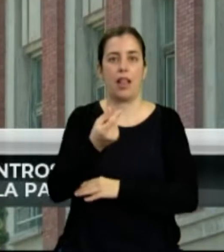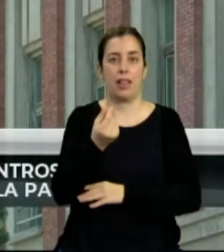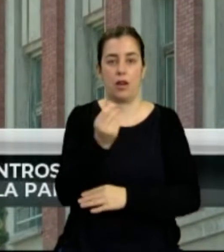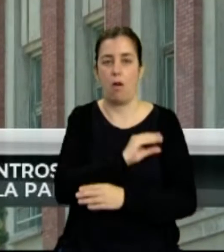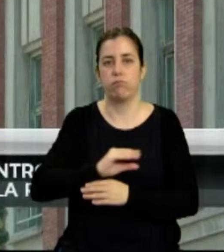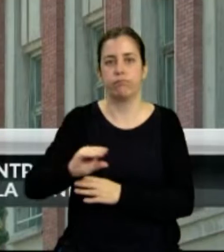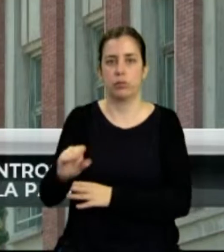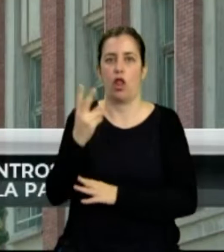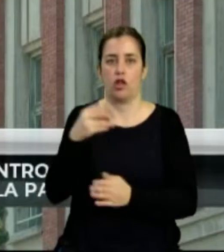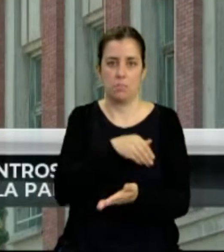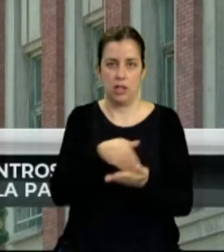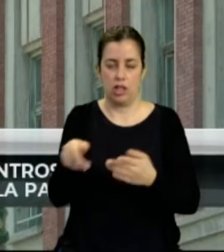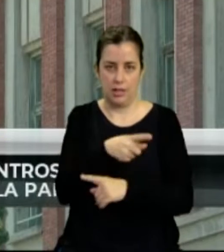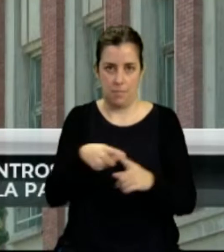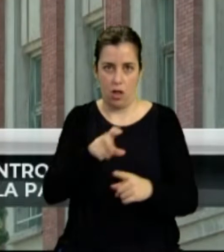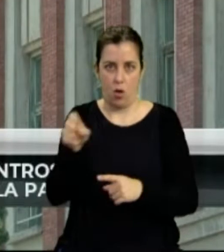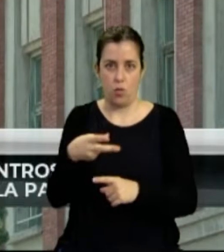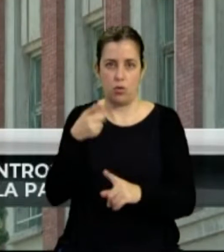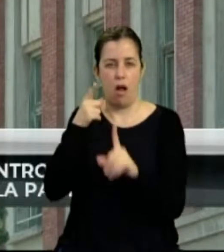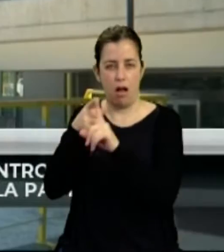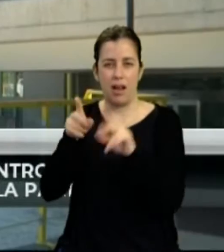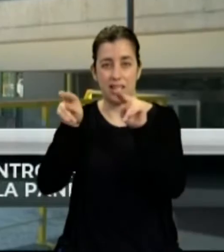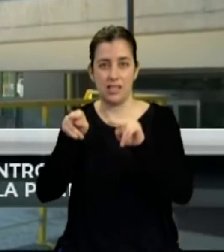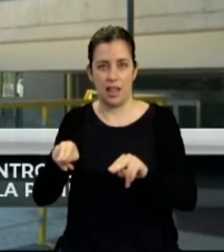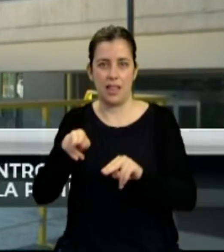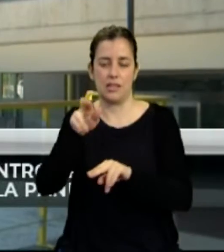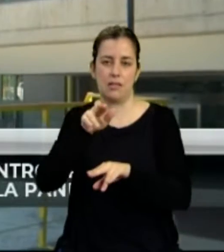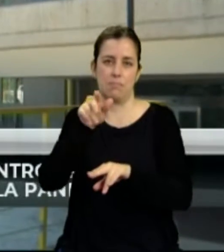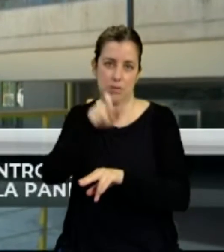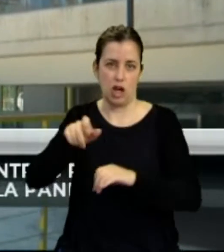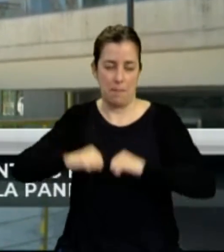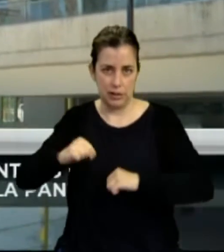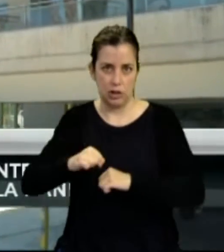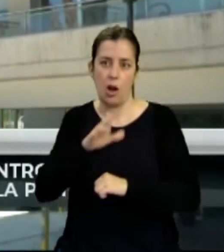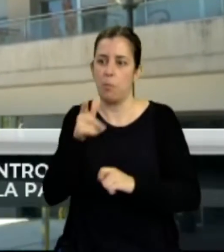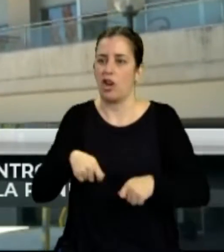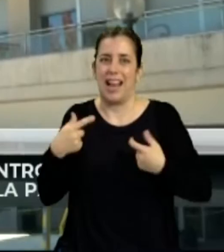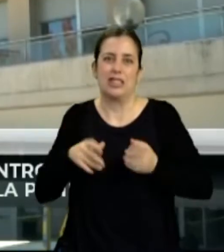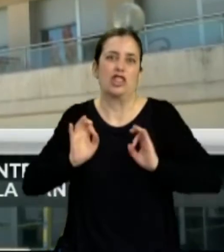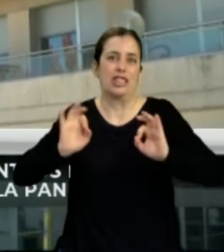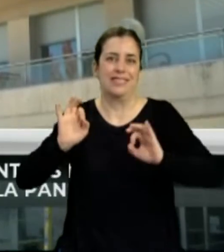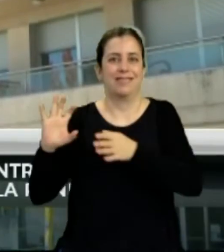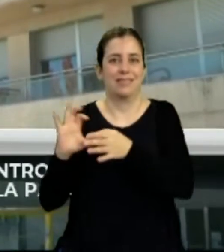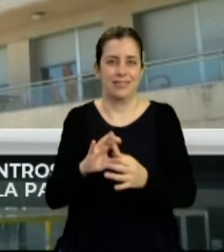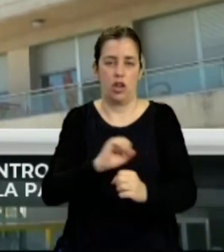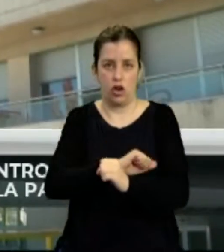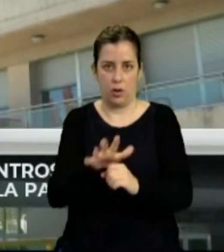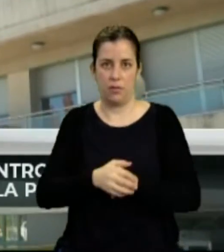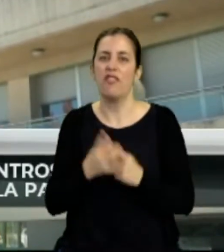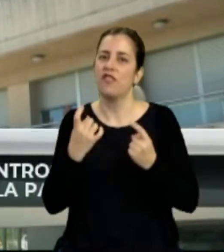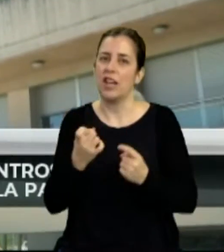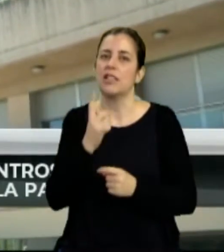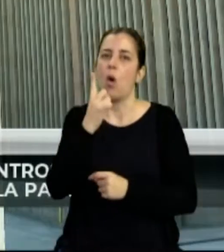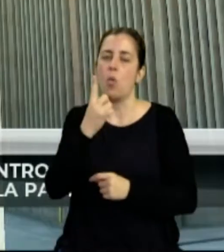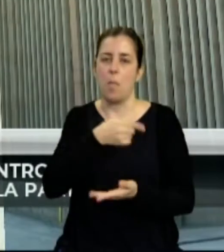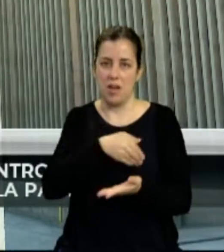euros a las residencias de personas mayores para hacer frente a los gastos extraordinarios por la pandemia. Queda pendiente el pago de 1 millón de euros. La